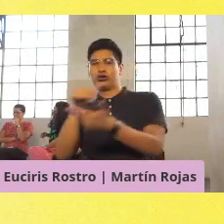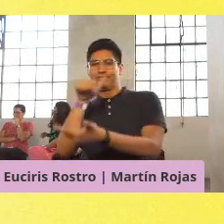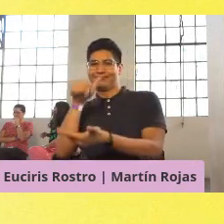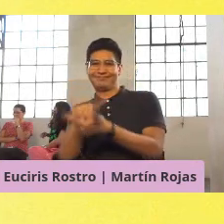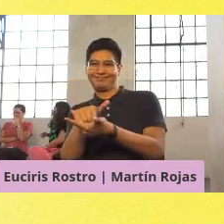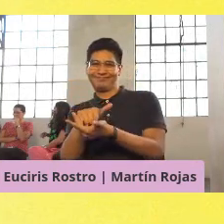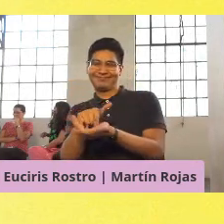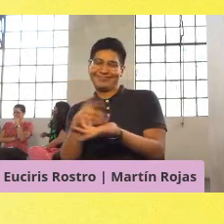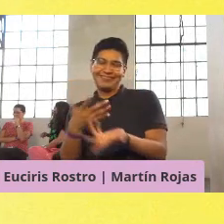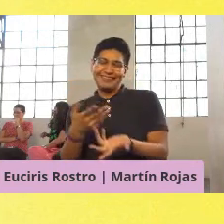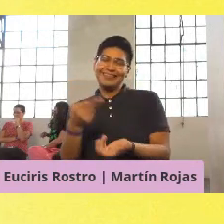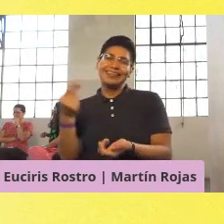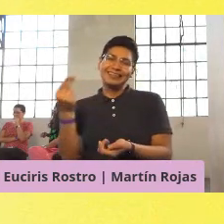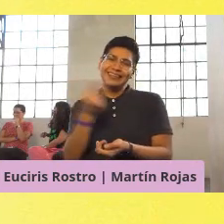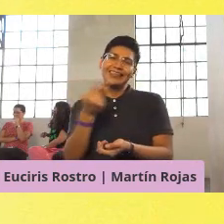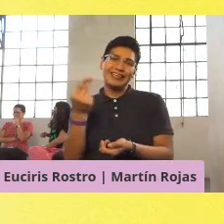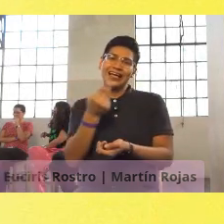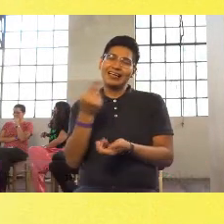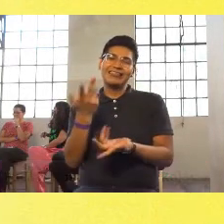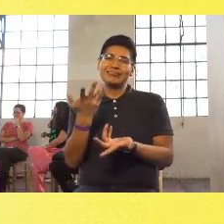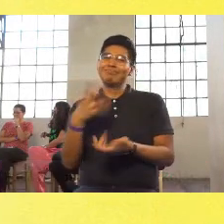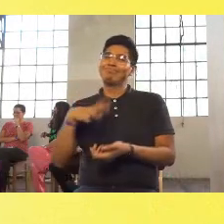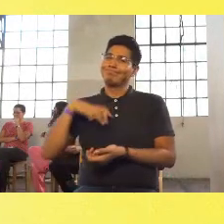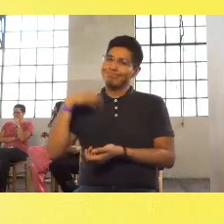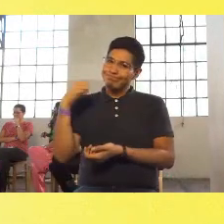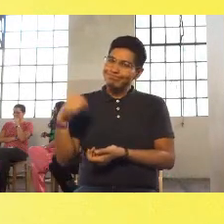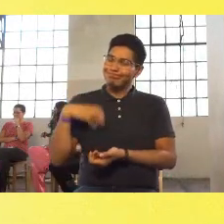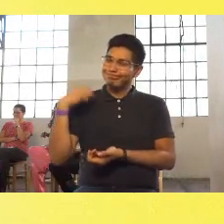necesitas muchísimo privilegio, es duro.